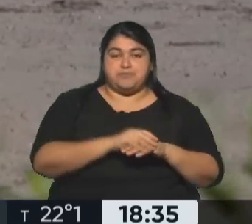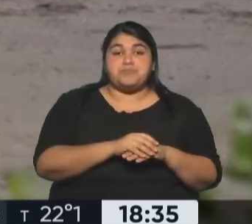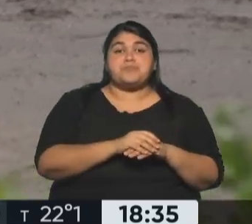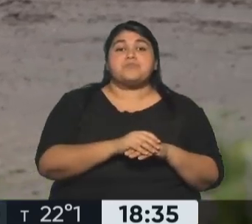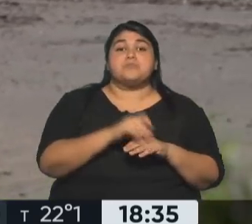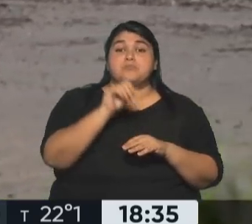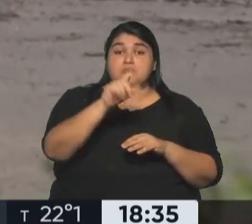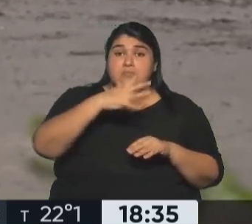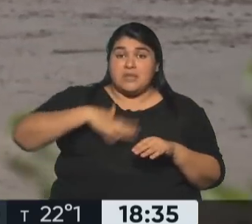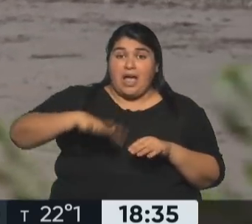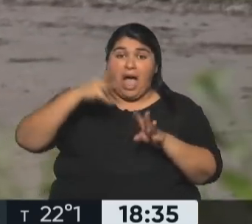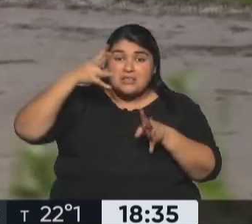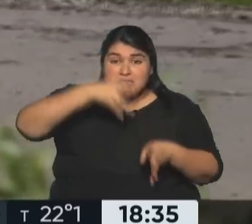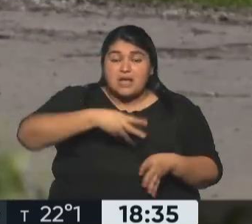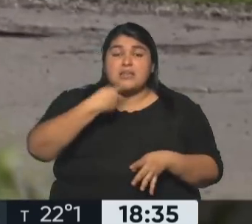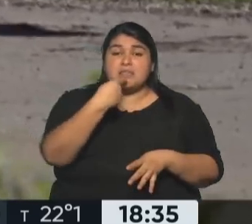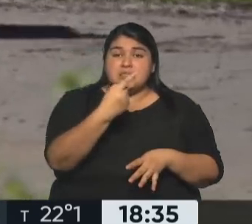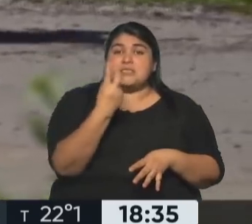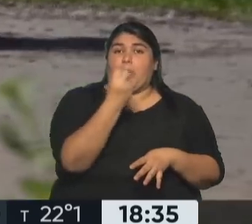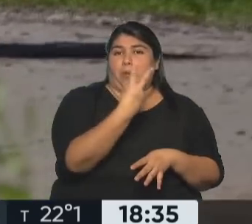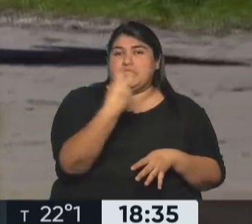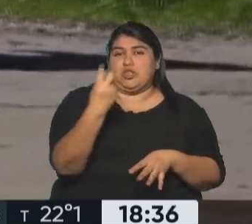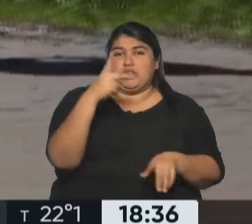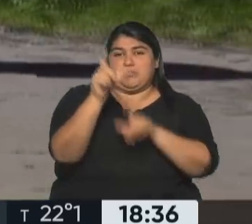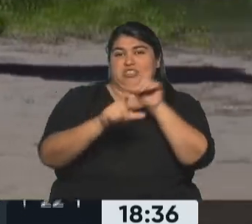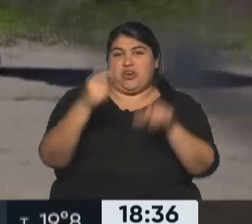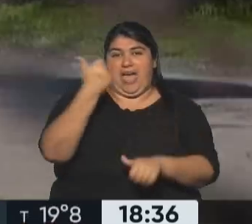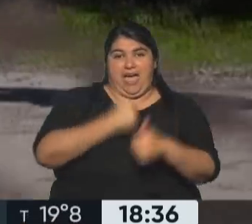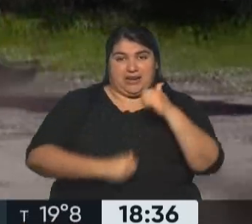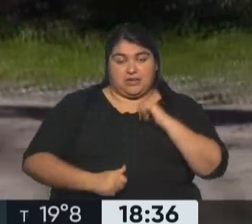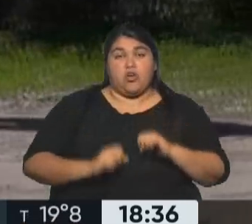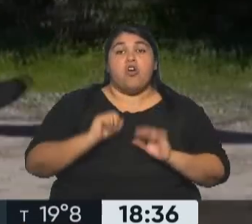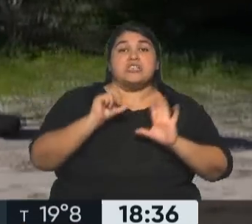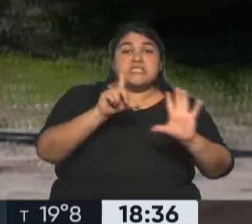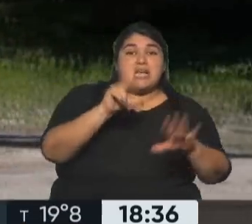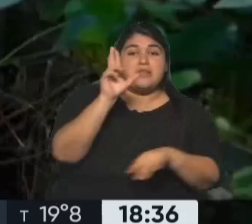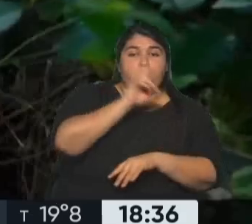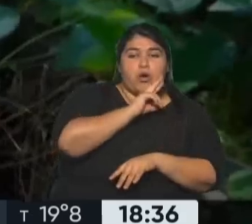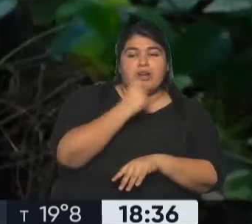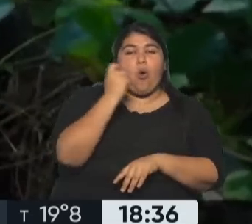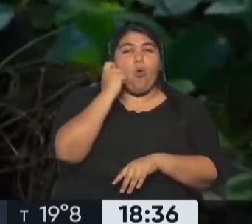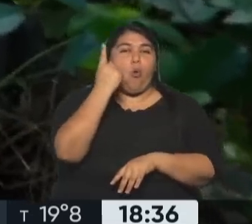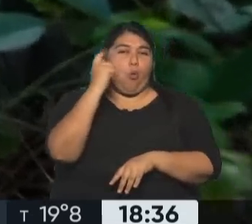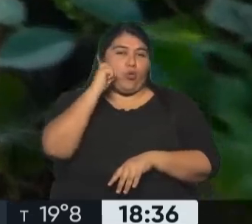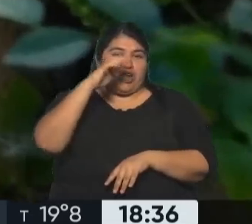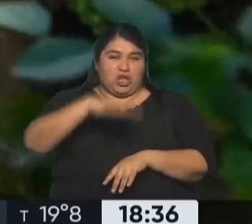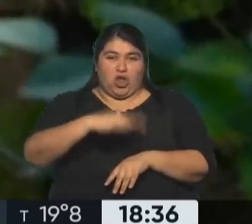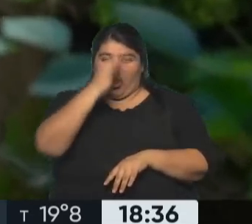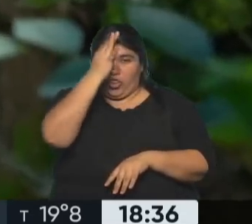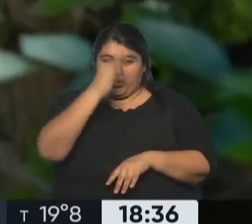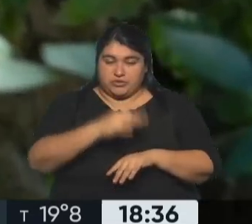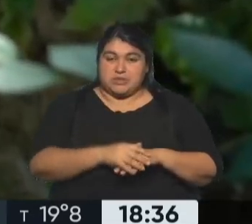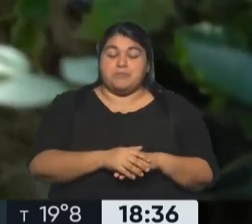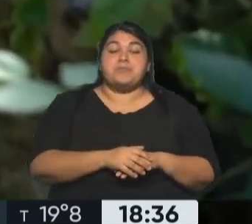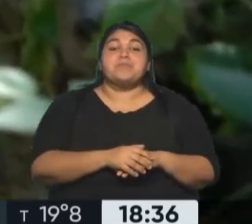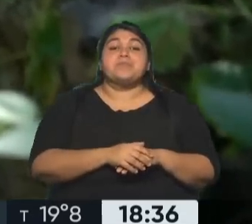produjo el ataque dijo que hubo 22 heridos, entre ellos 7 mujeres y un niño de 12 años. La